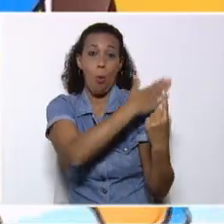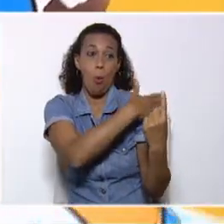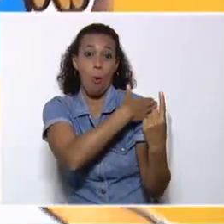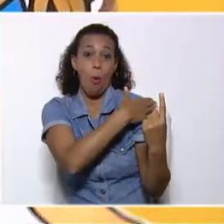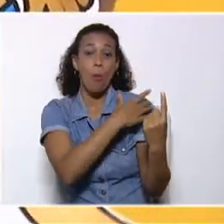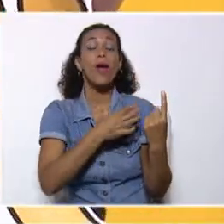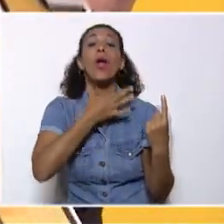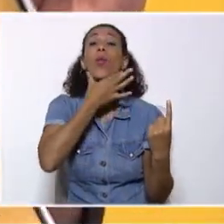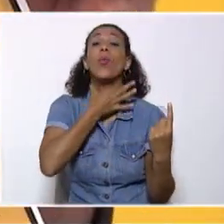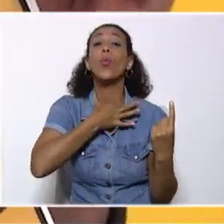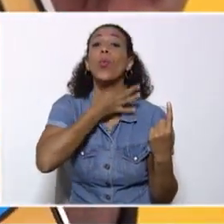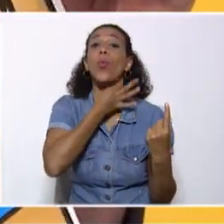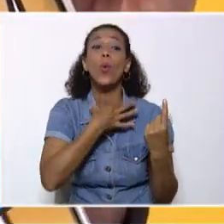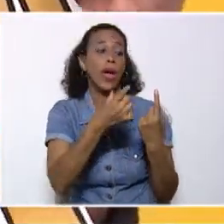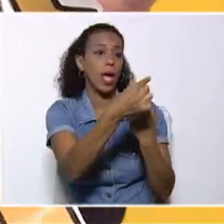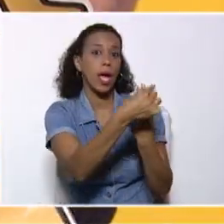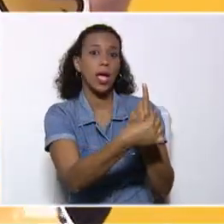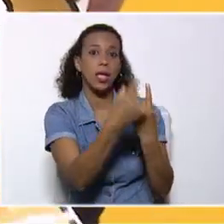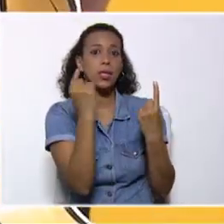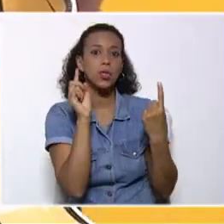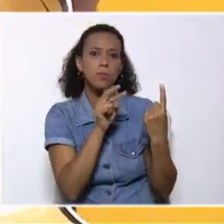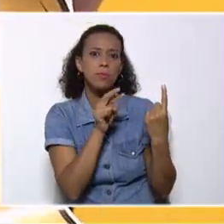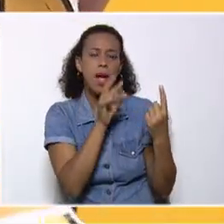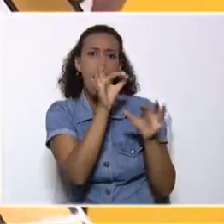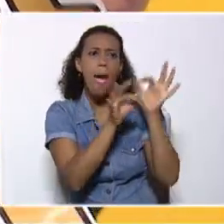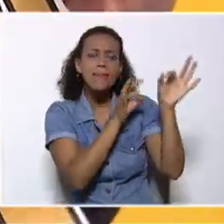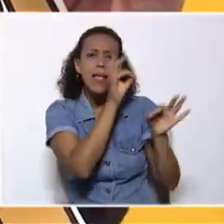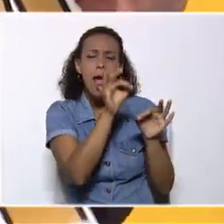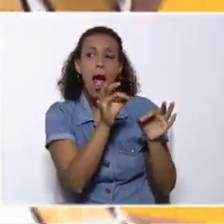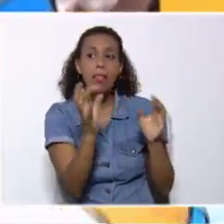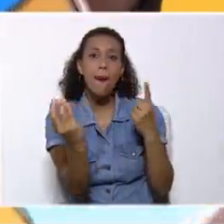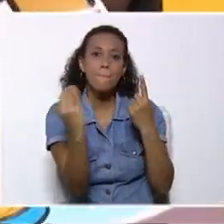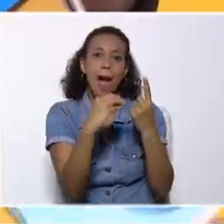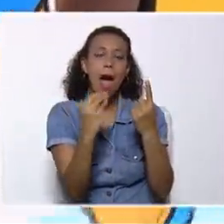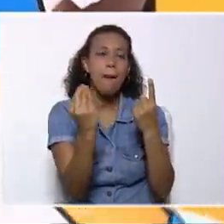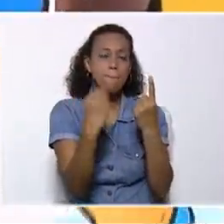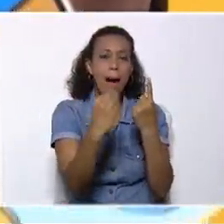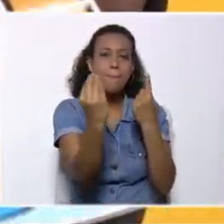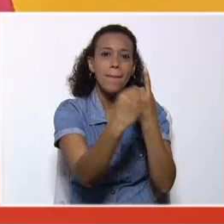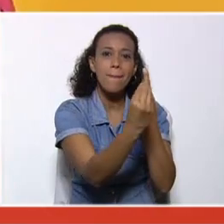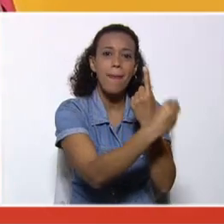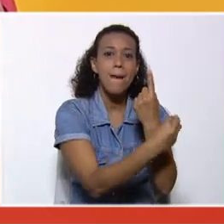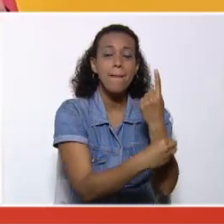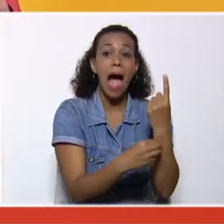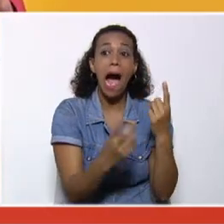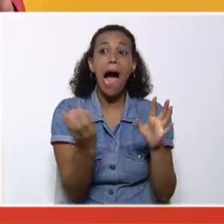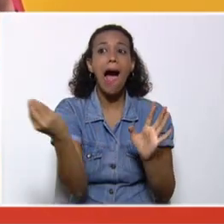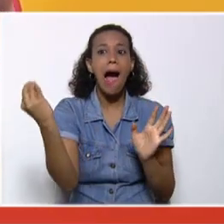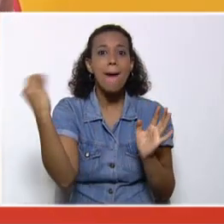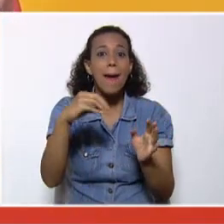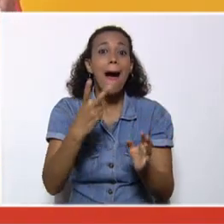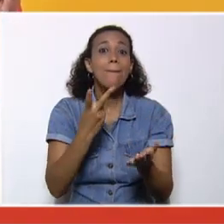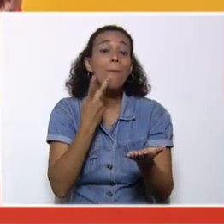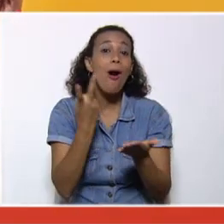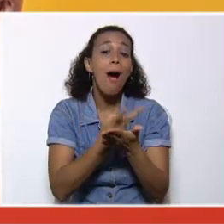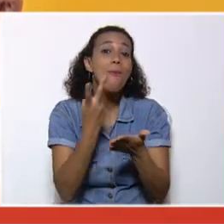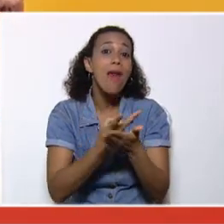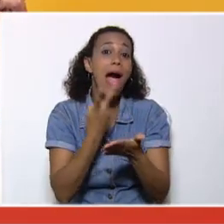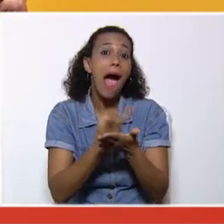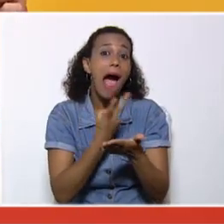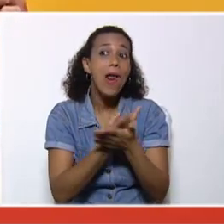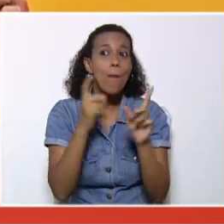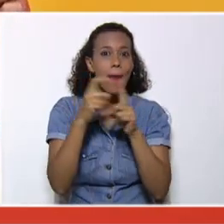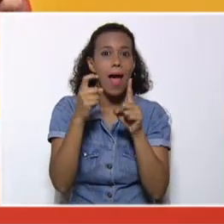el cuello. Acá vamos a ir agregando nuevas palabras que